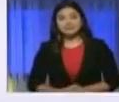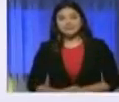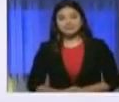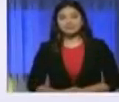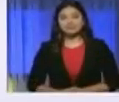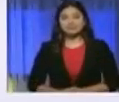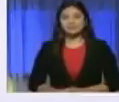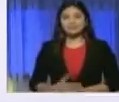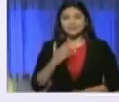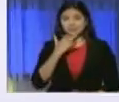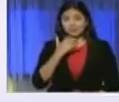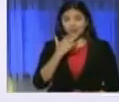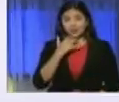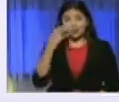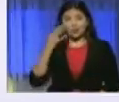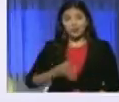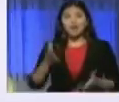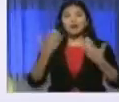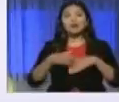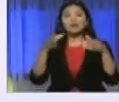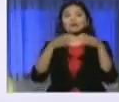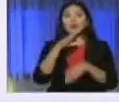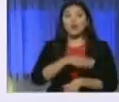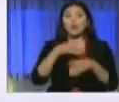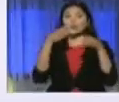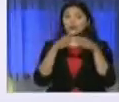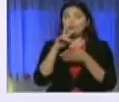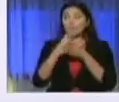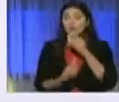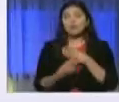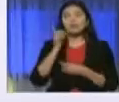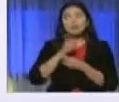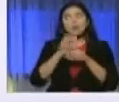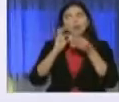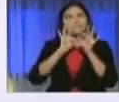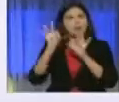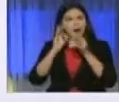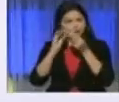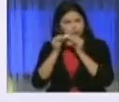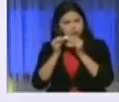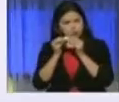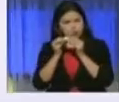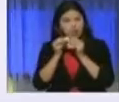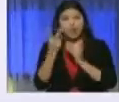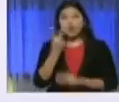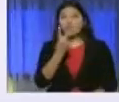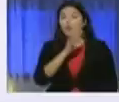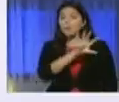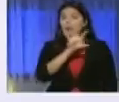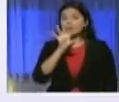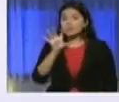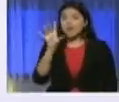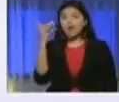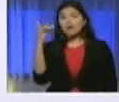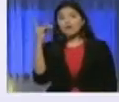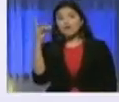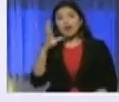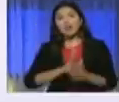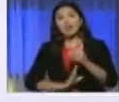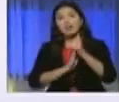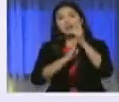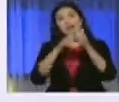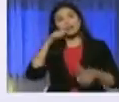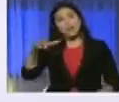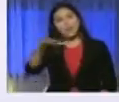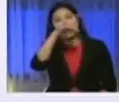Muy pronto vamos a hacer la reunión de la comisión mixta, hay que preparar la reunión de la comisión mixta con el líder de los